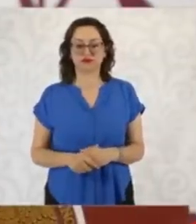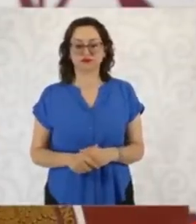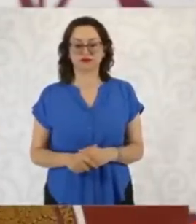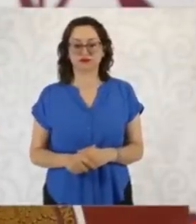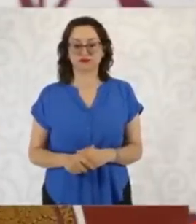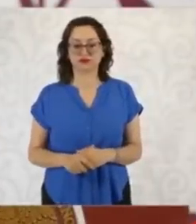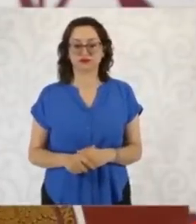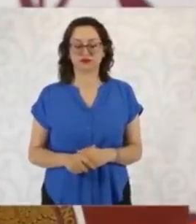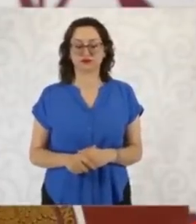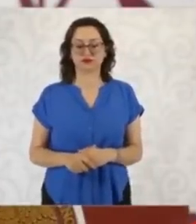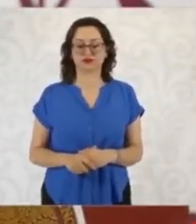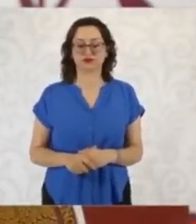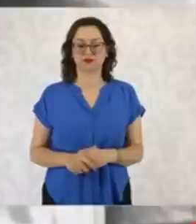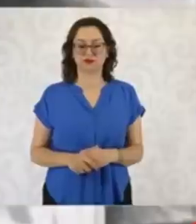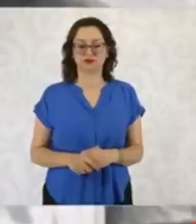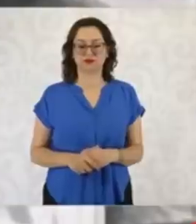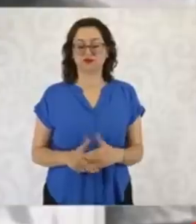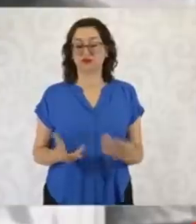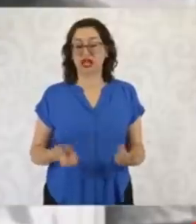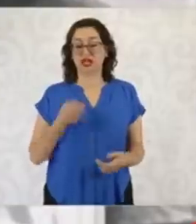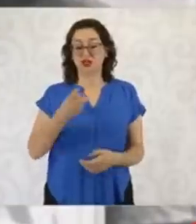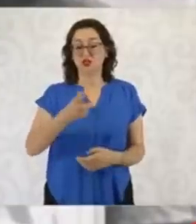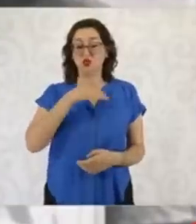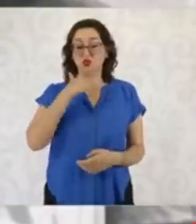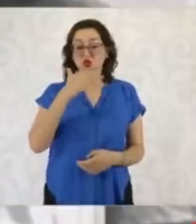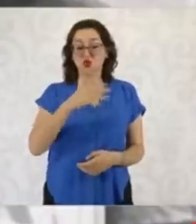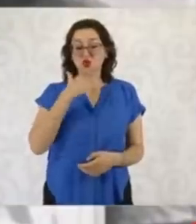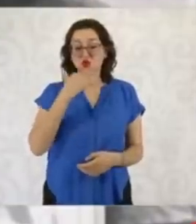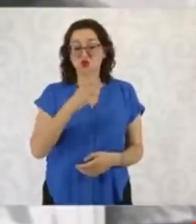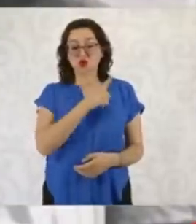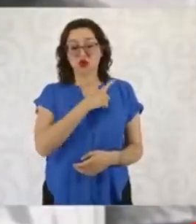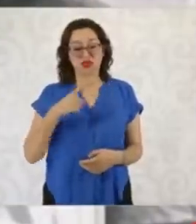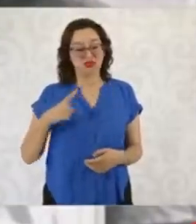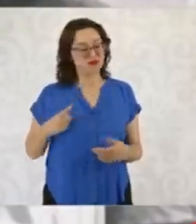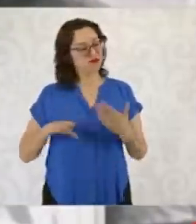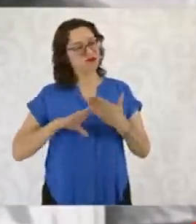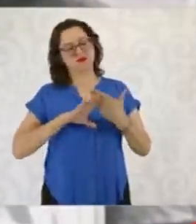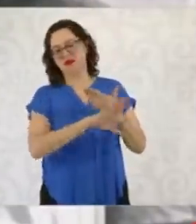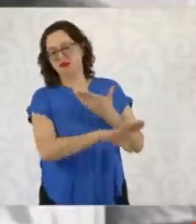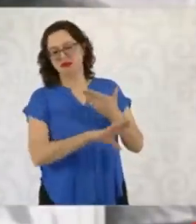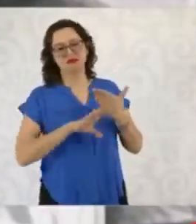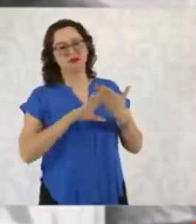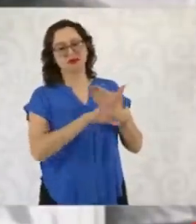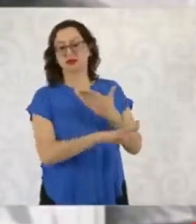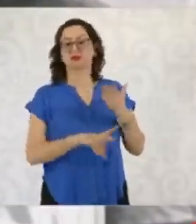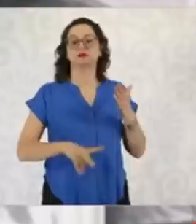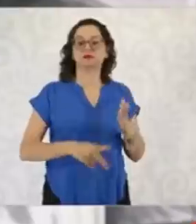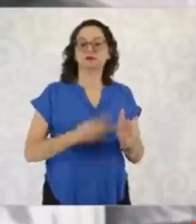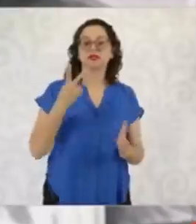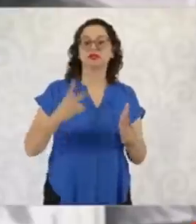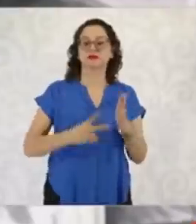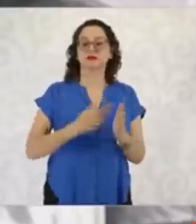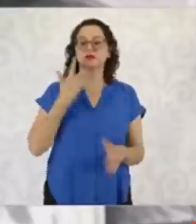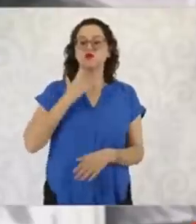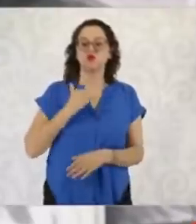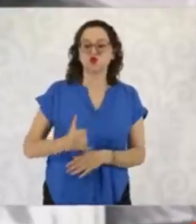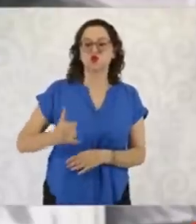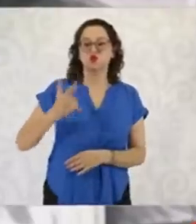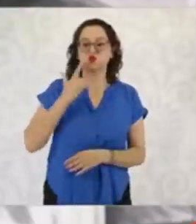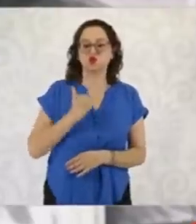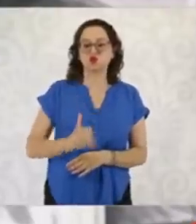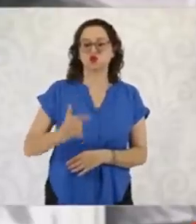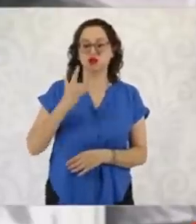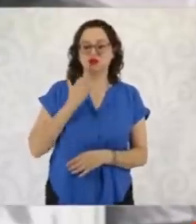de luchar contra el Estado corrupto, no ceder, no darse por vencidos frente a